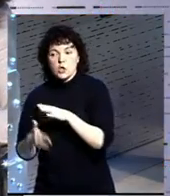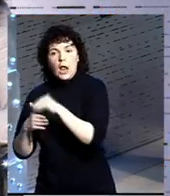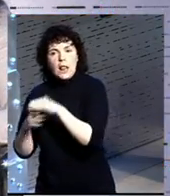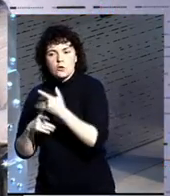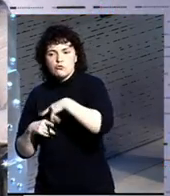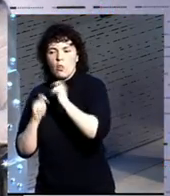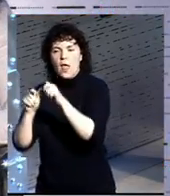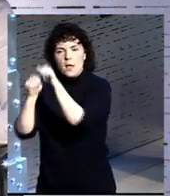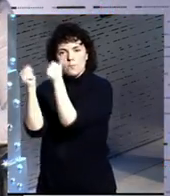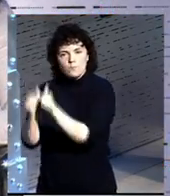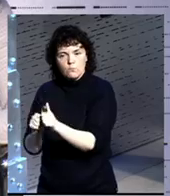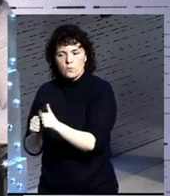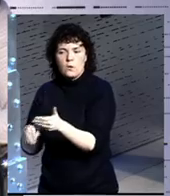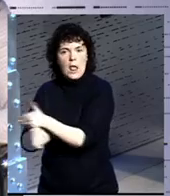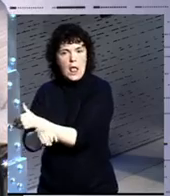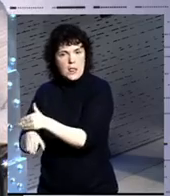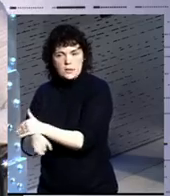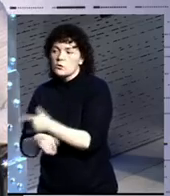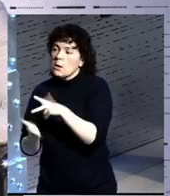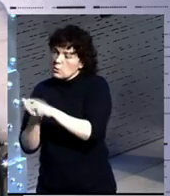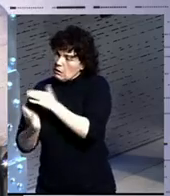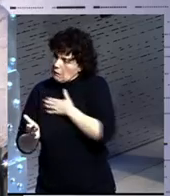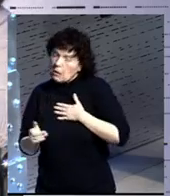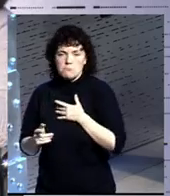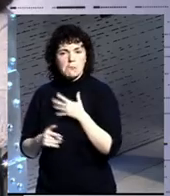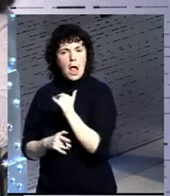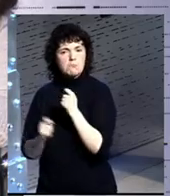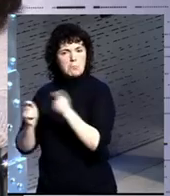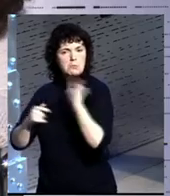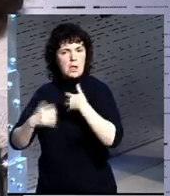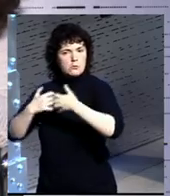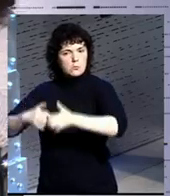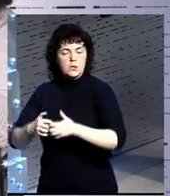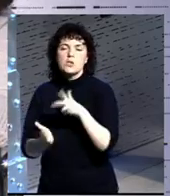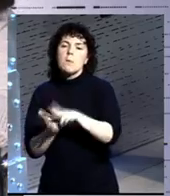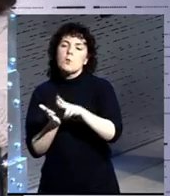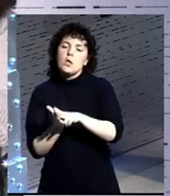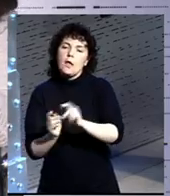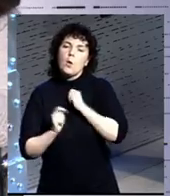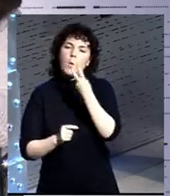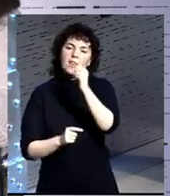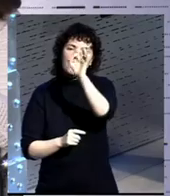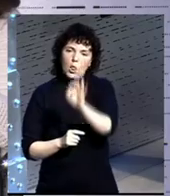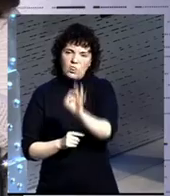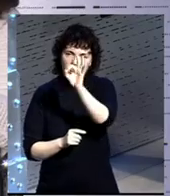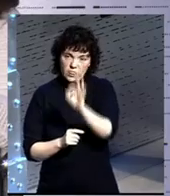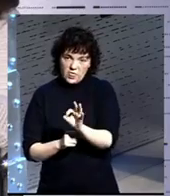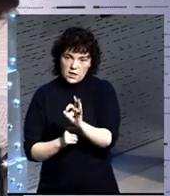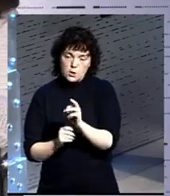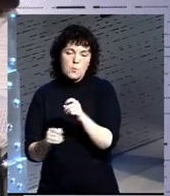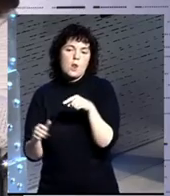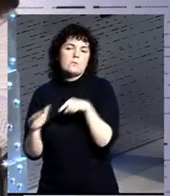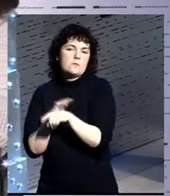pasamos el modelo de scoring previamente y le decimos, si quiere una hipoteca, la tiene. Esas hipotecas nos cuestan un 20% que el resto en costes